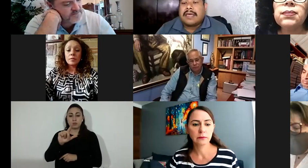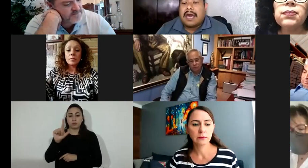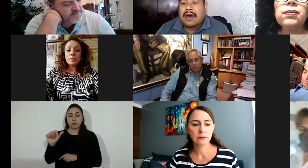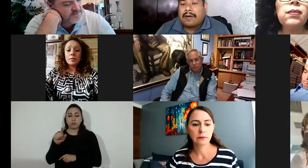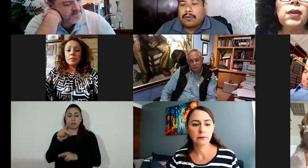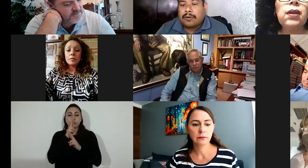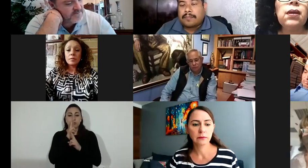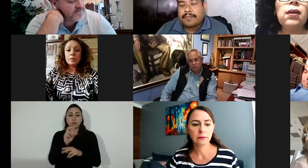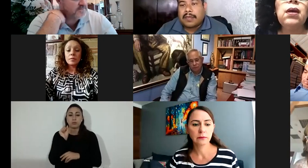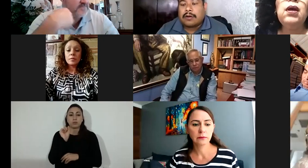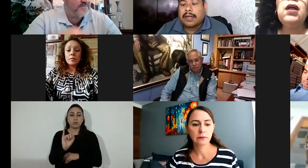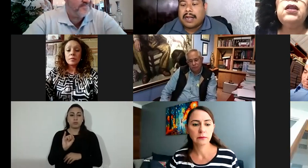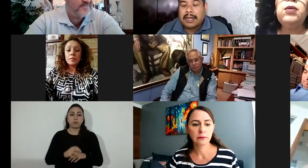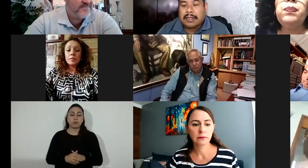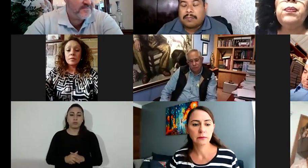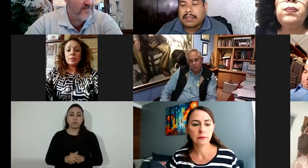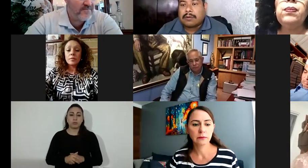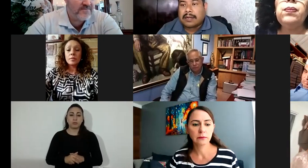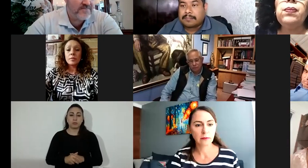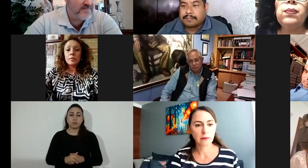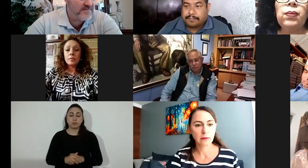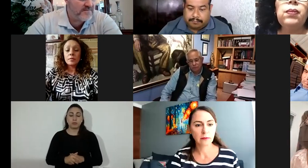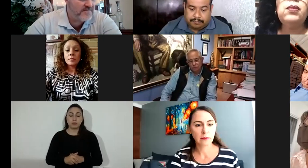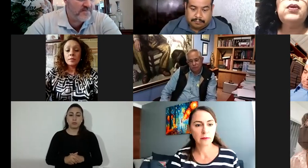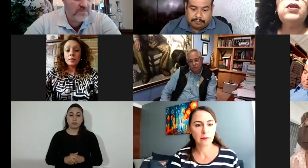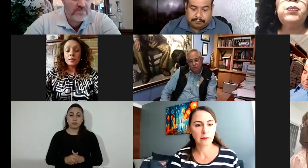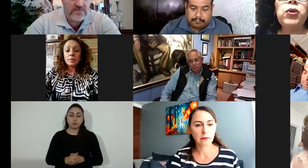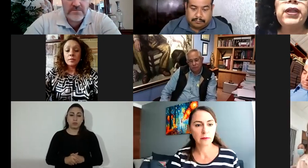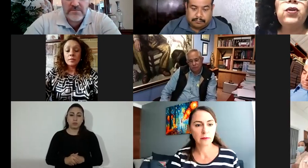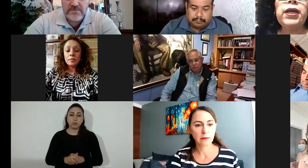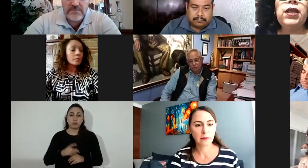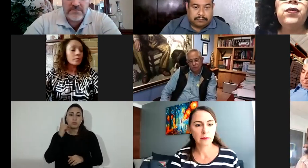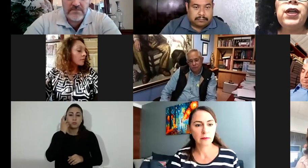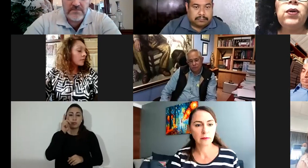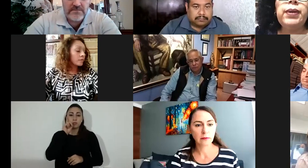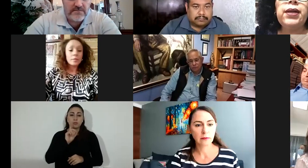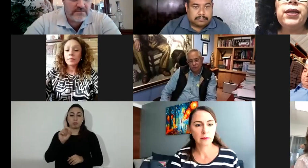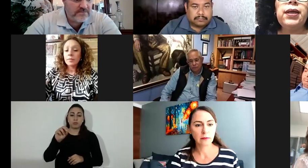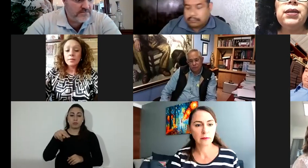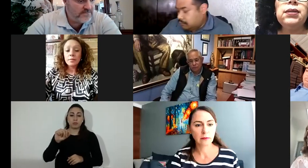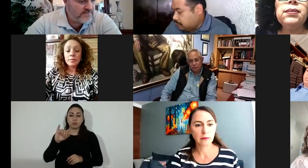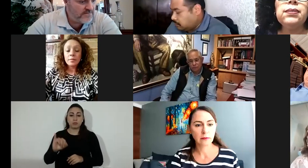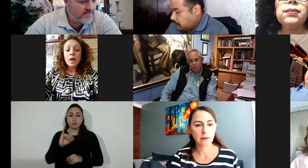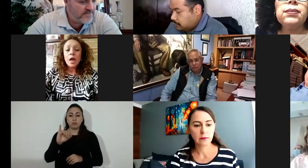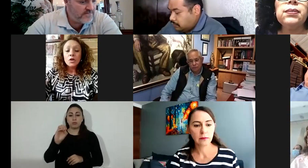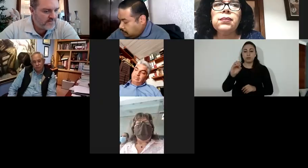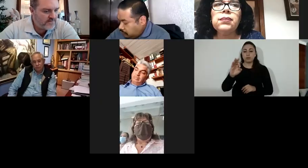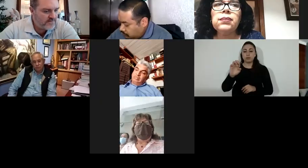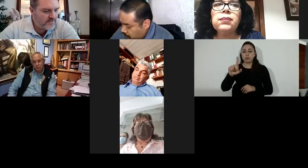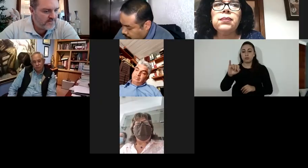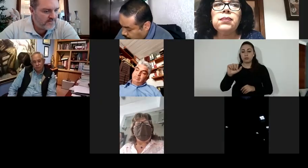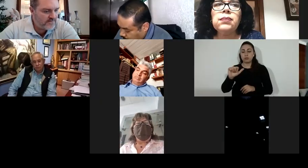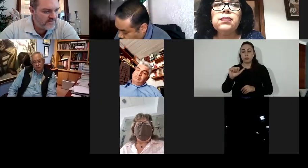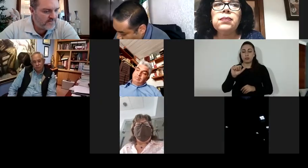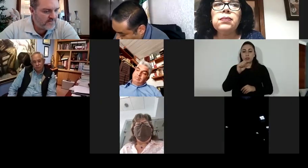Martín Padilla, a favor, en lo general y en lo particular. Diputada Donají Ofelia Olivera Reyes.